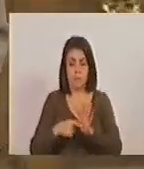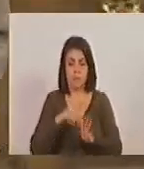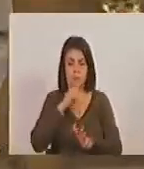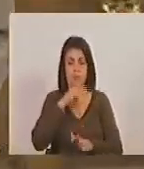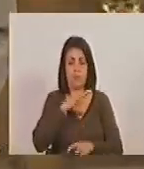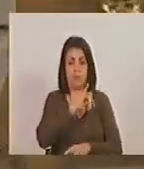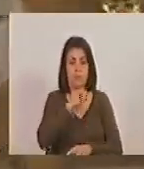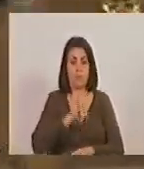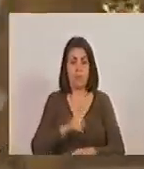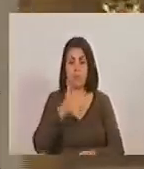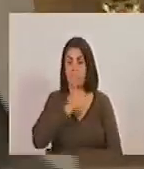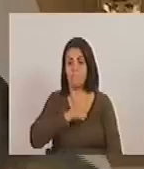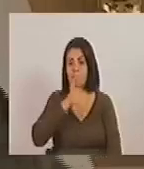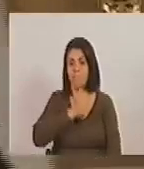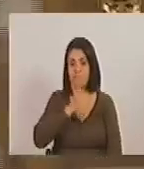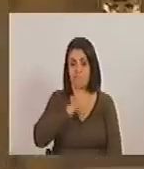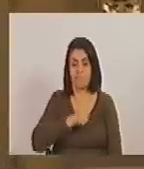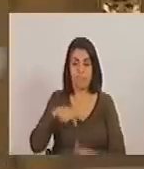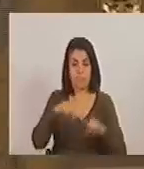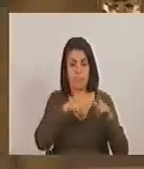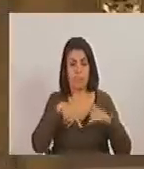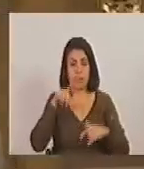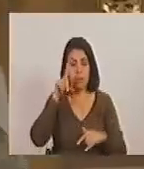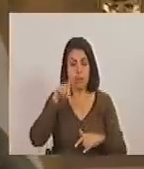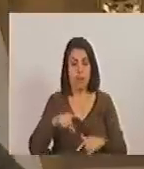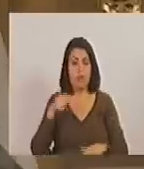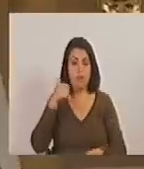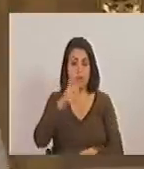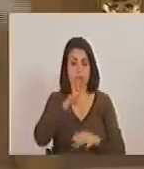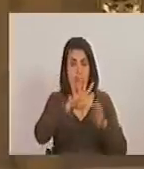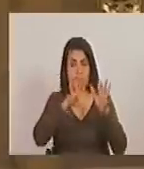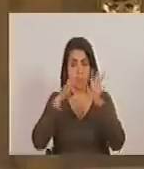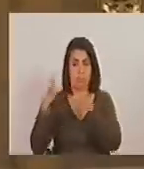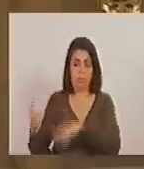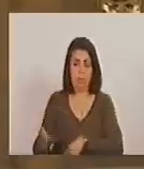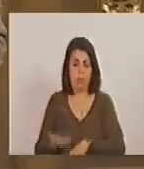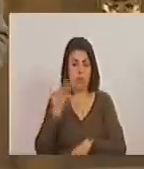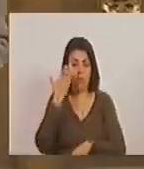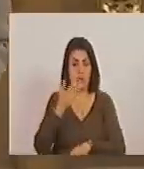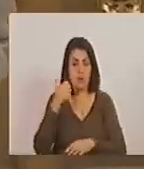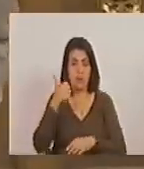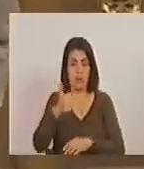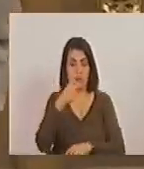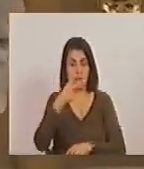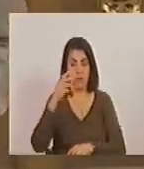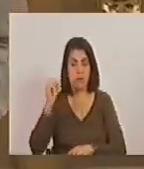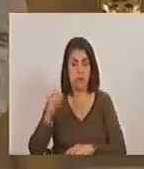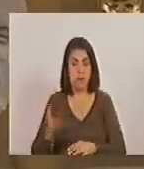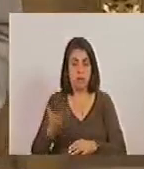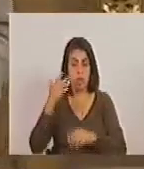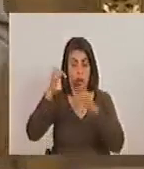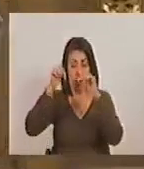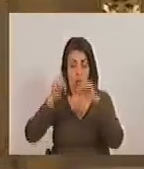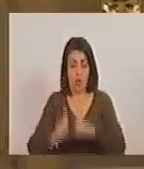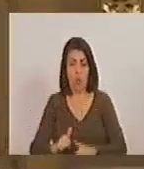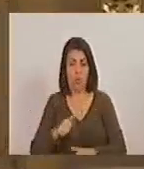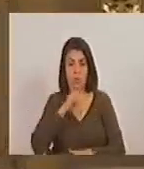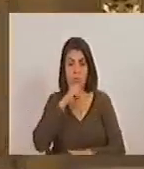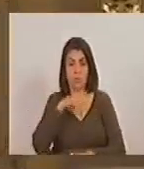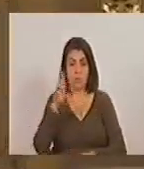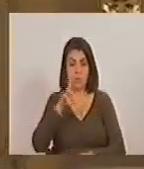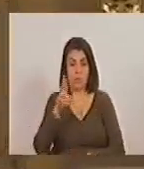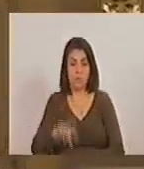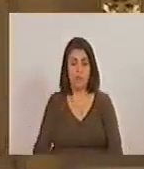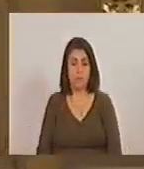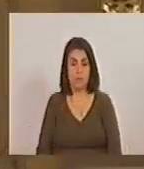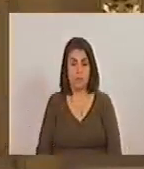que el Zulia resistió en el siglo XIX y fue vital en el siglo XIX como lo es vital hoy para la historia